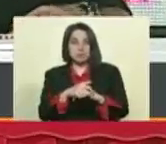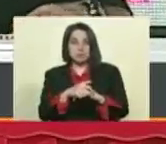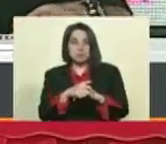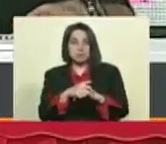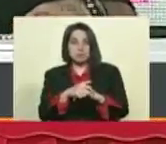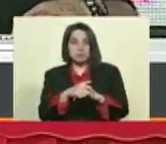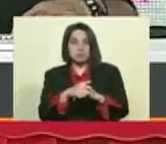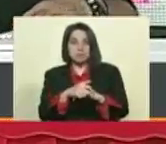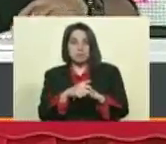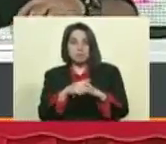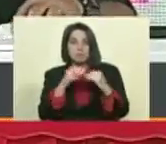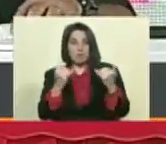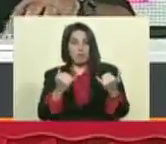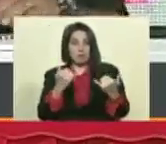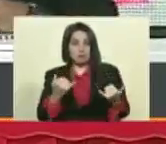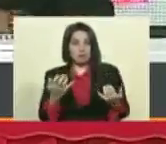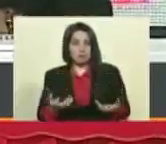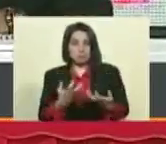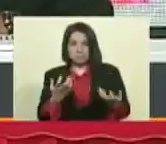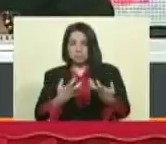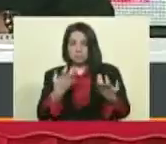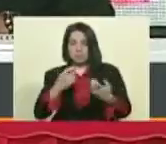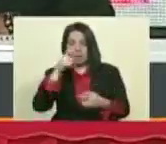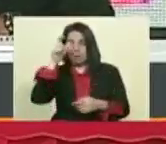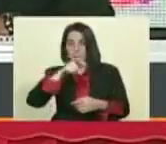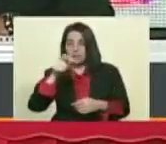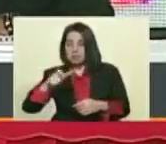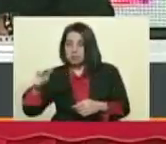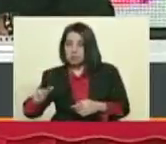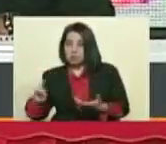llegado a asesinar e incendiar a otro ser humano vivo.